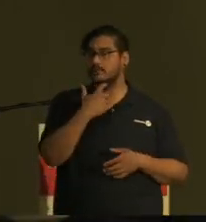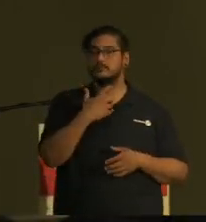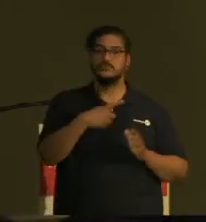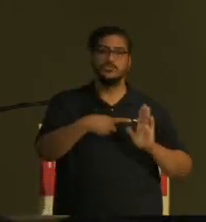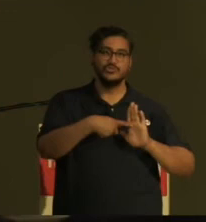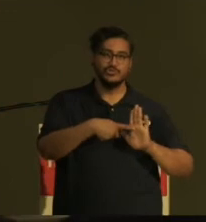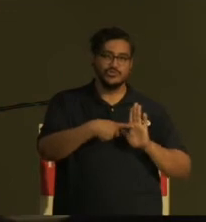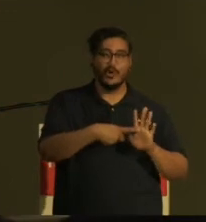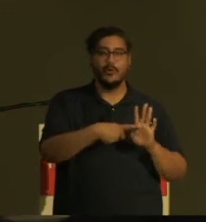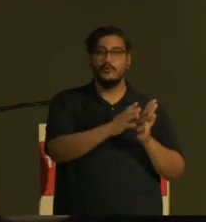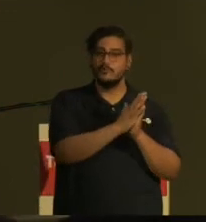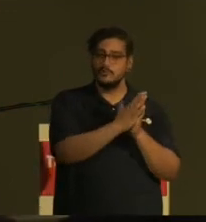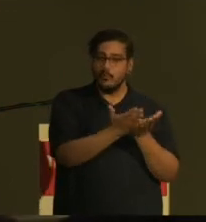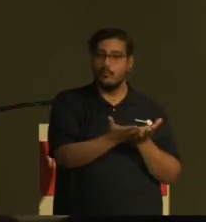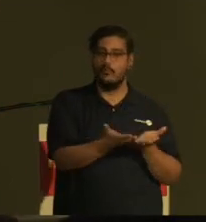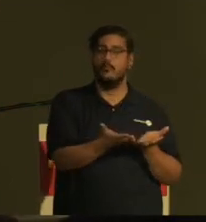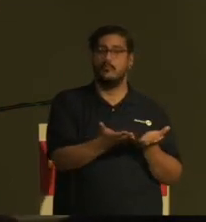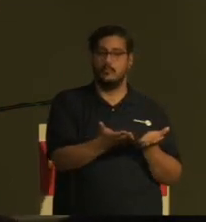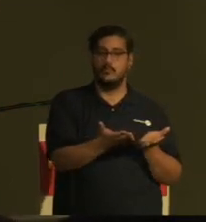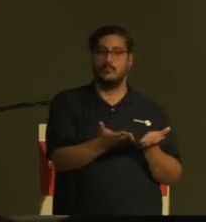presentar un texto inédito